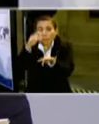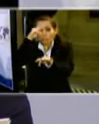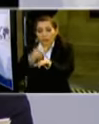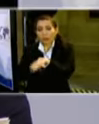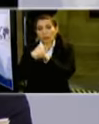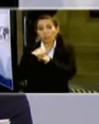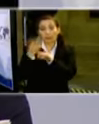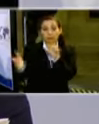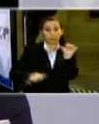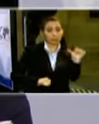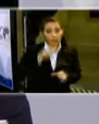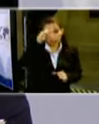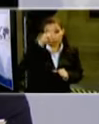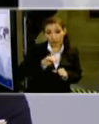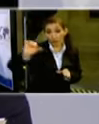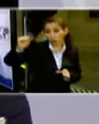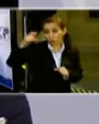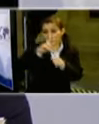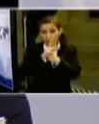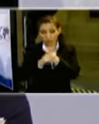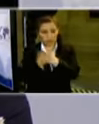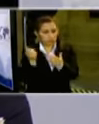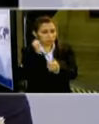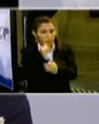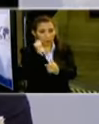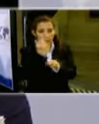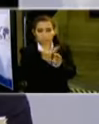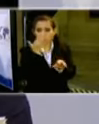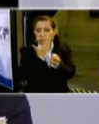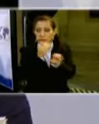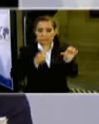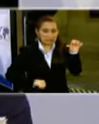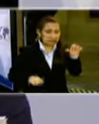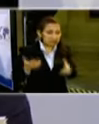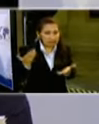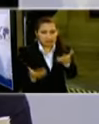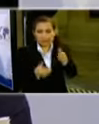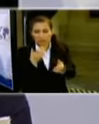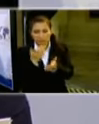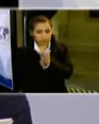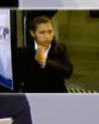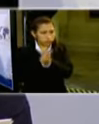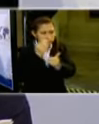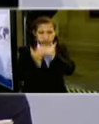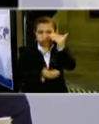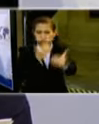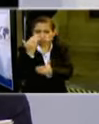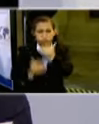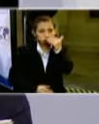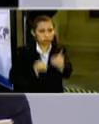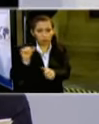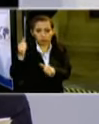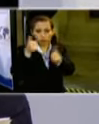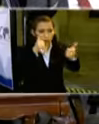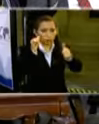de México en estos dos años ha sido una política muy activa, ¿no? Con muchas